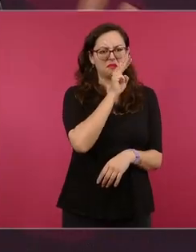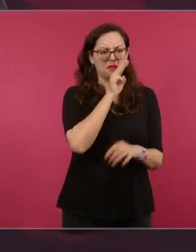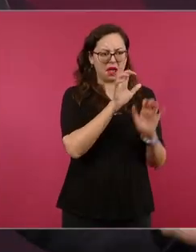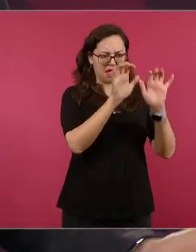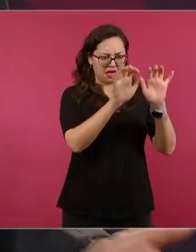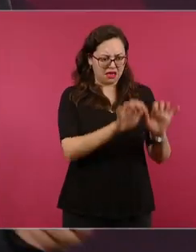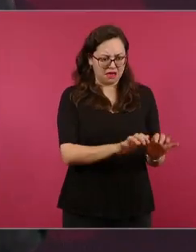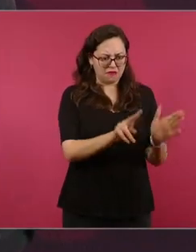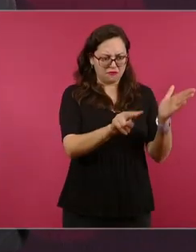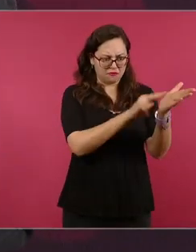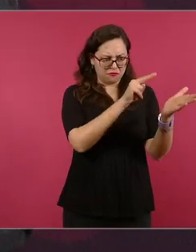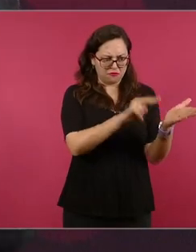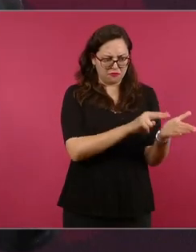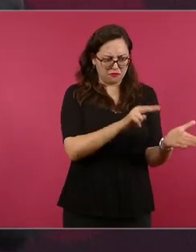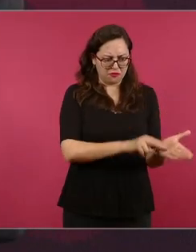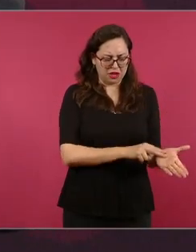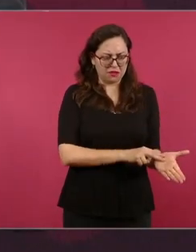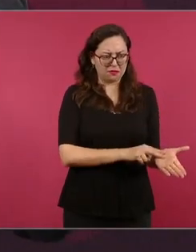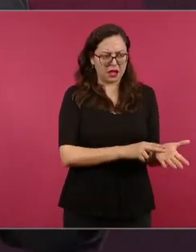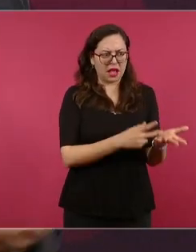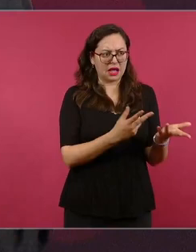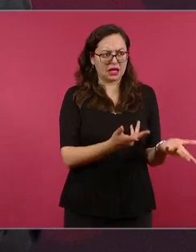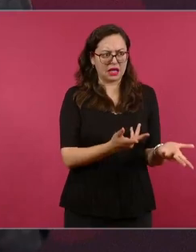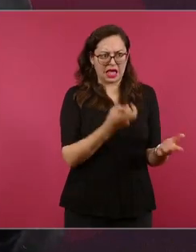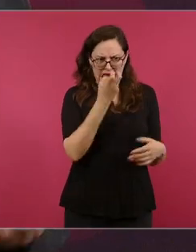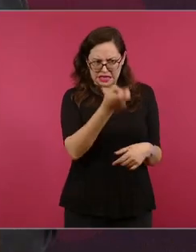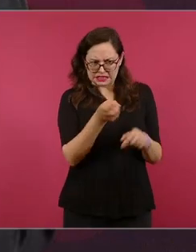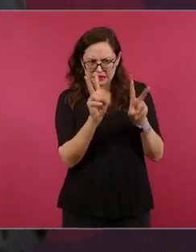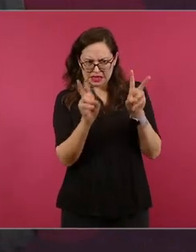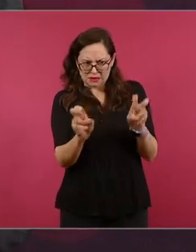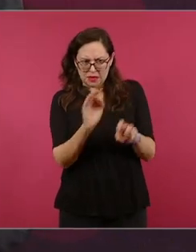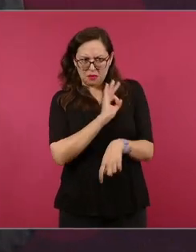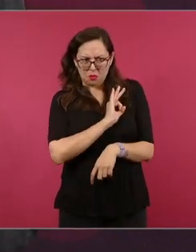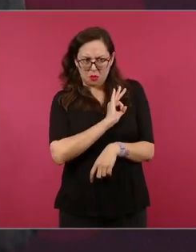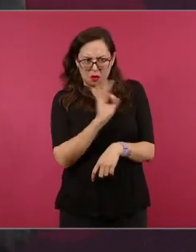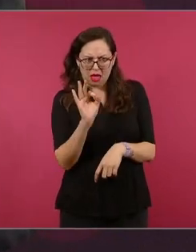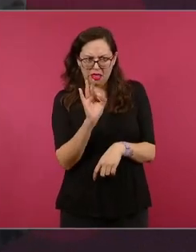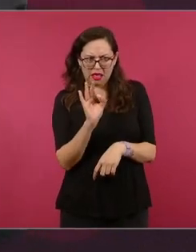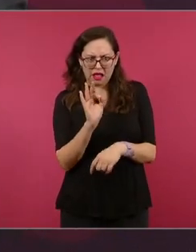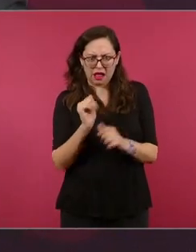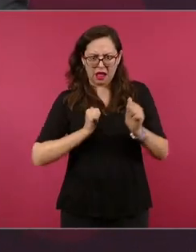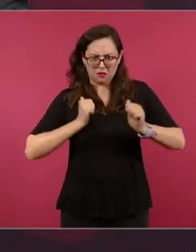porque ustedes oficiosamente